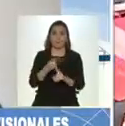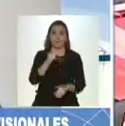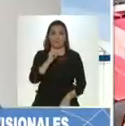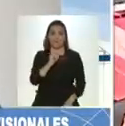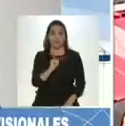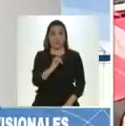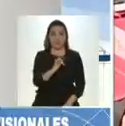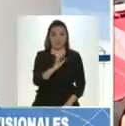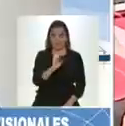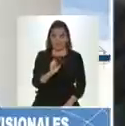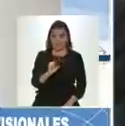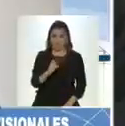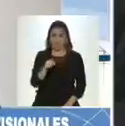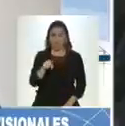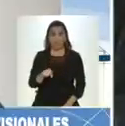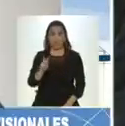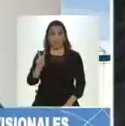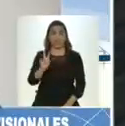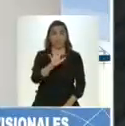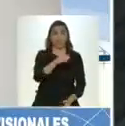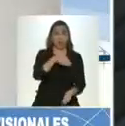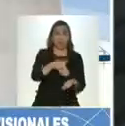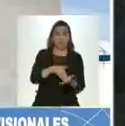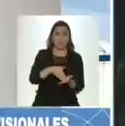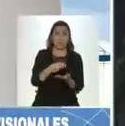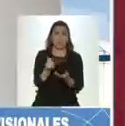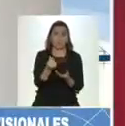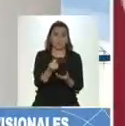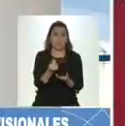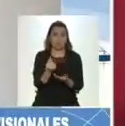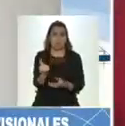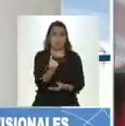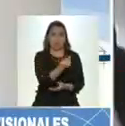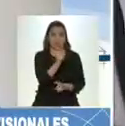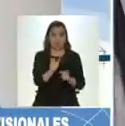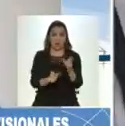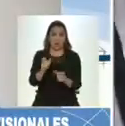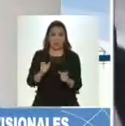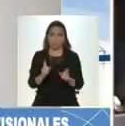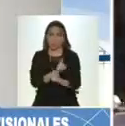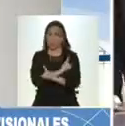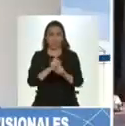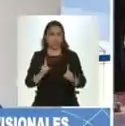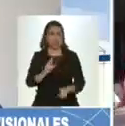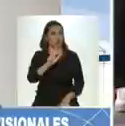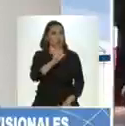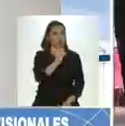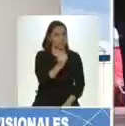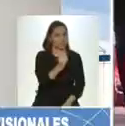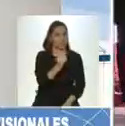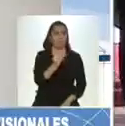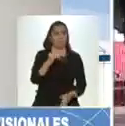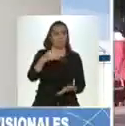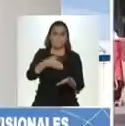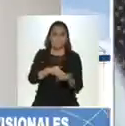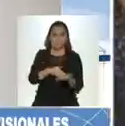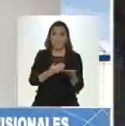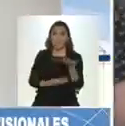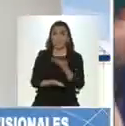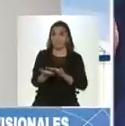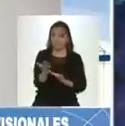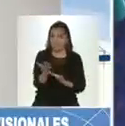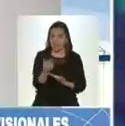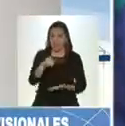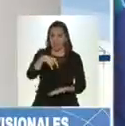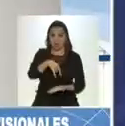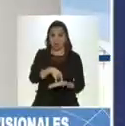otro cambio. La Democracia Cristiana ayer, a través de su jefe de bancada, acá en la Cámara de Diputadas y Diputados, señaló que no se iban a prestar para el show. Bueno,